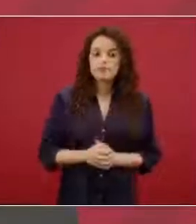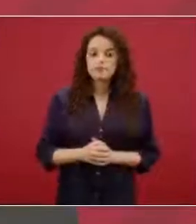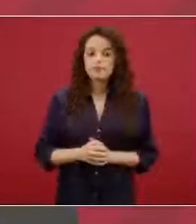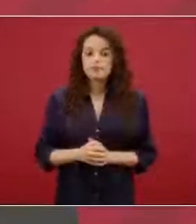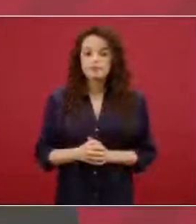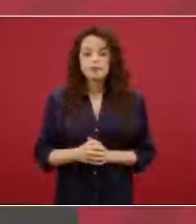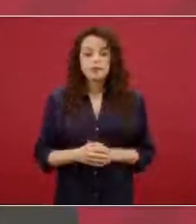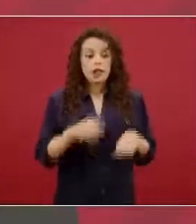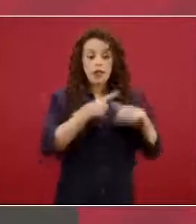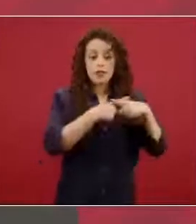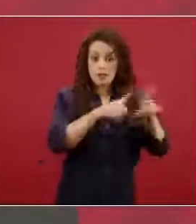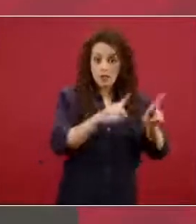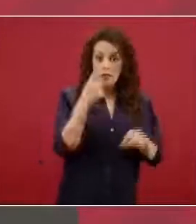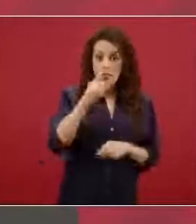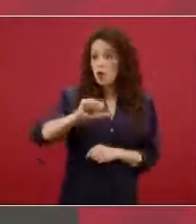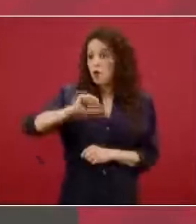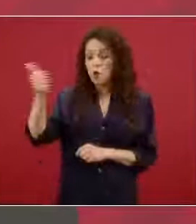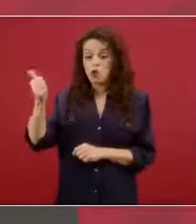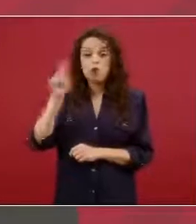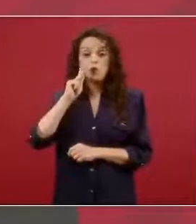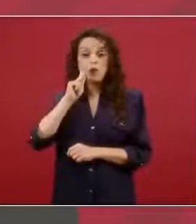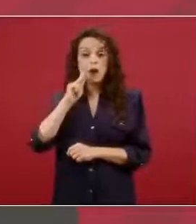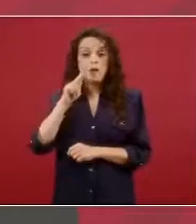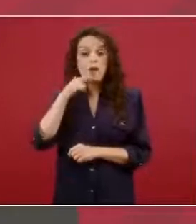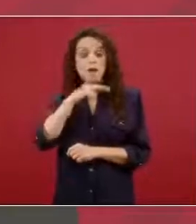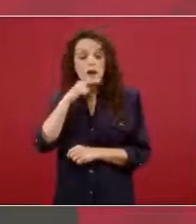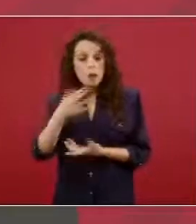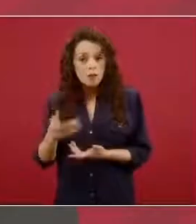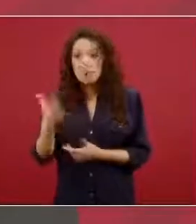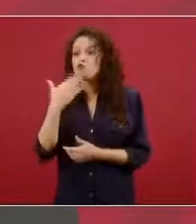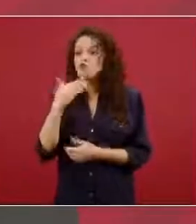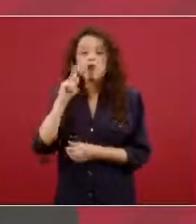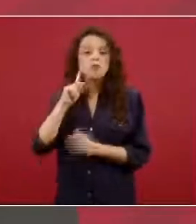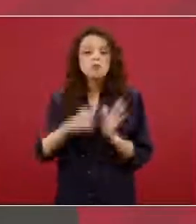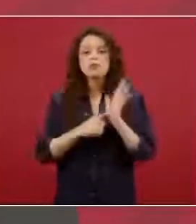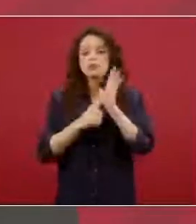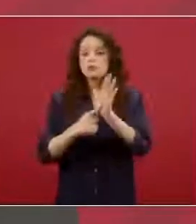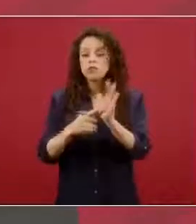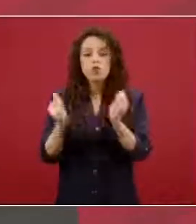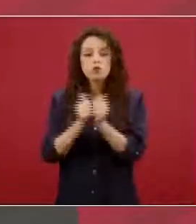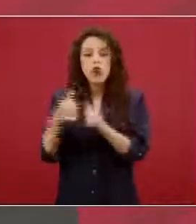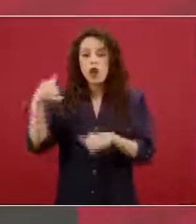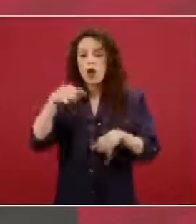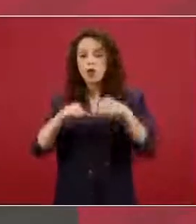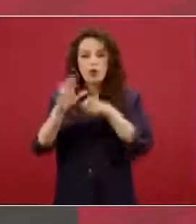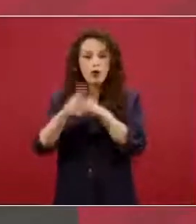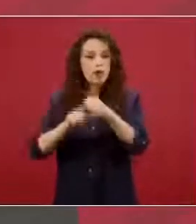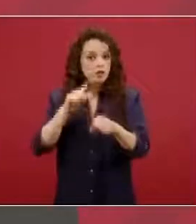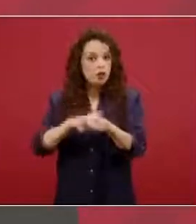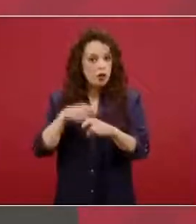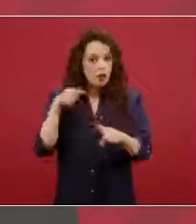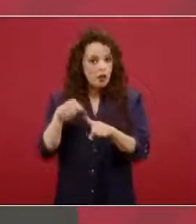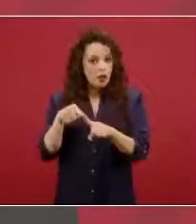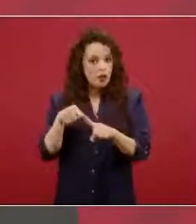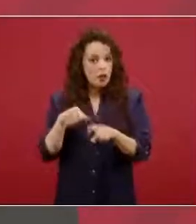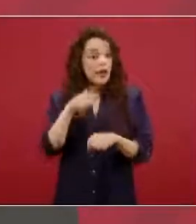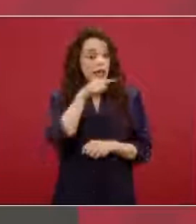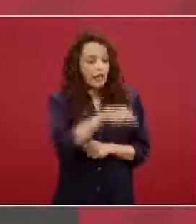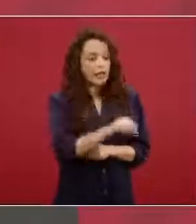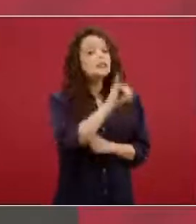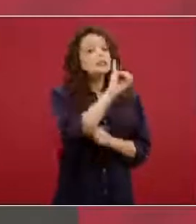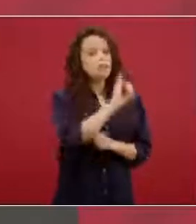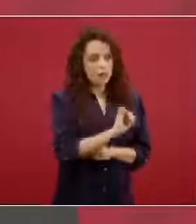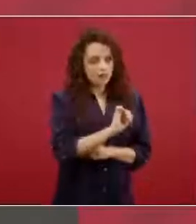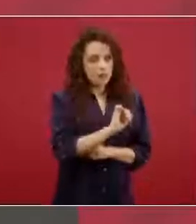Diferente a lo que ocurrió con las pruebas rápidas, que no tenían la evidencia de un laboratorio nacional de referencia. Esta sí,